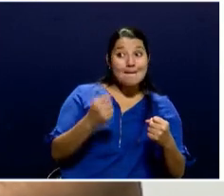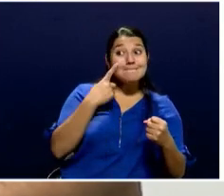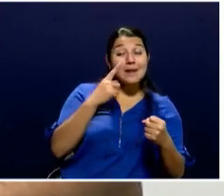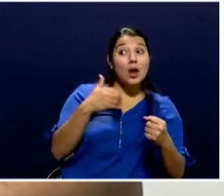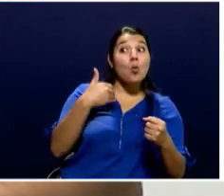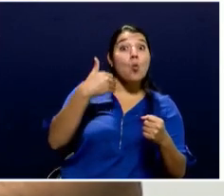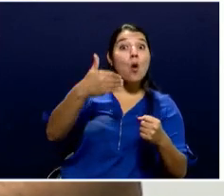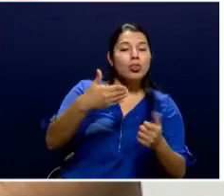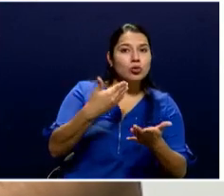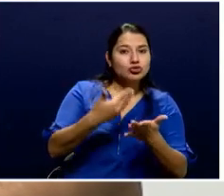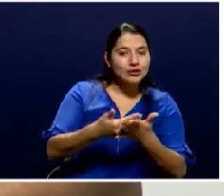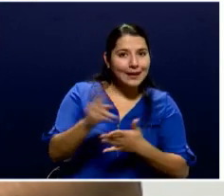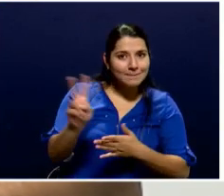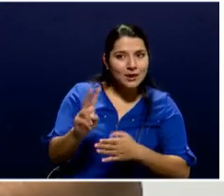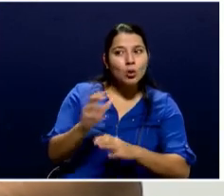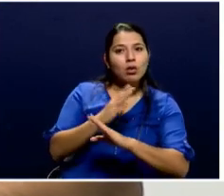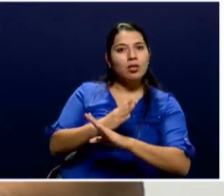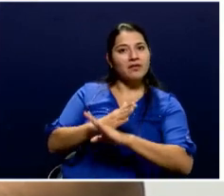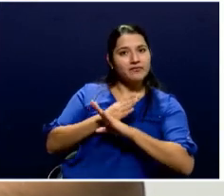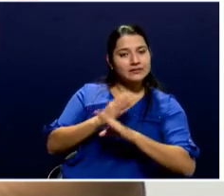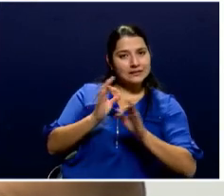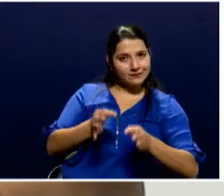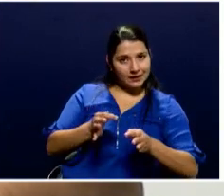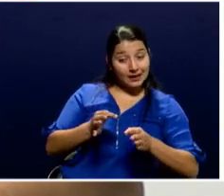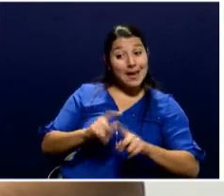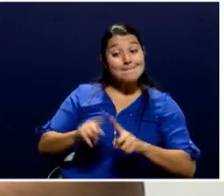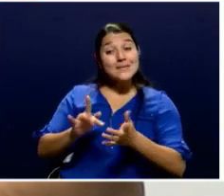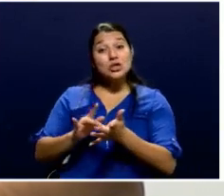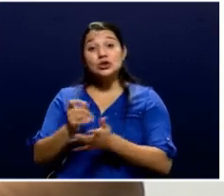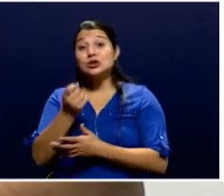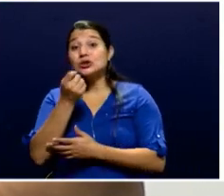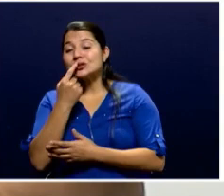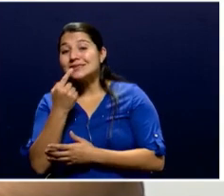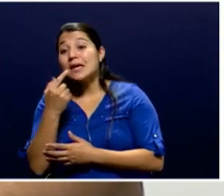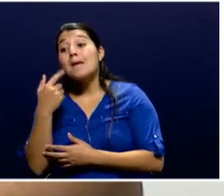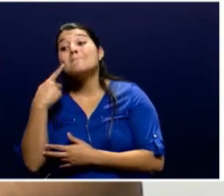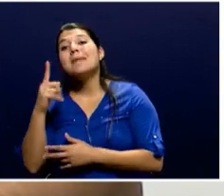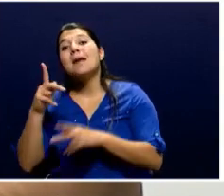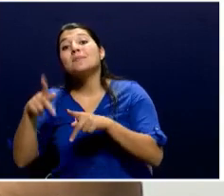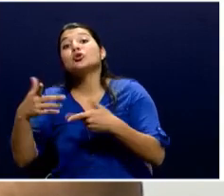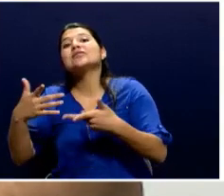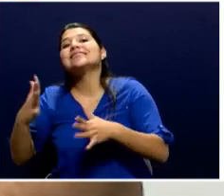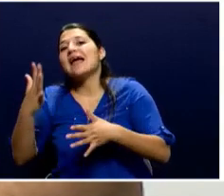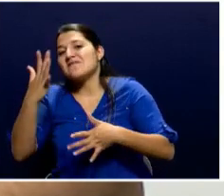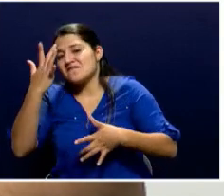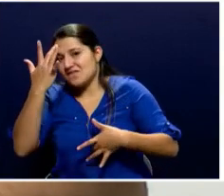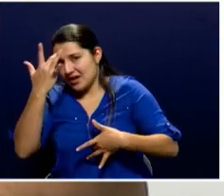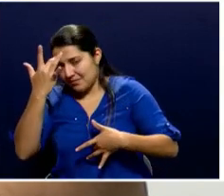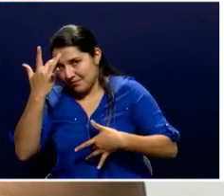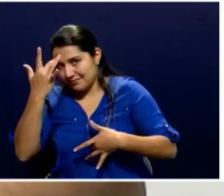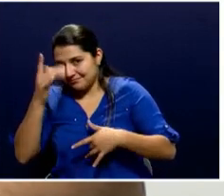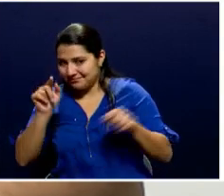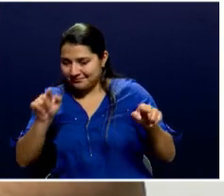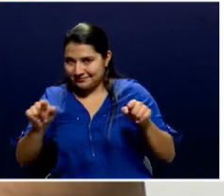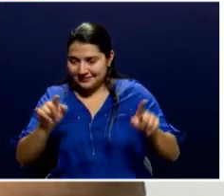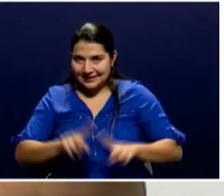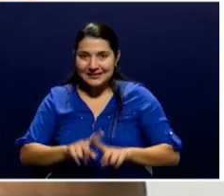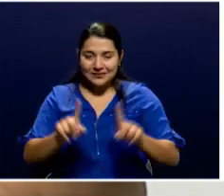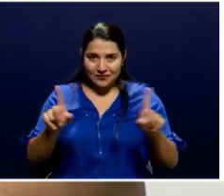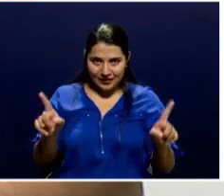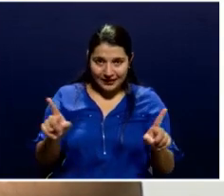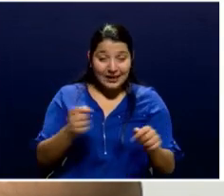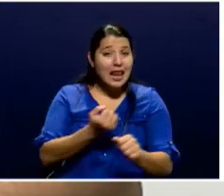altos. Se tiene que garantizar con absoluta certeza que una vacuna no le va a